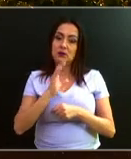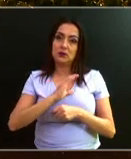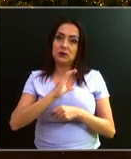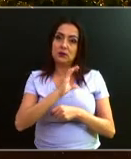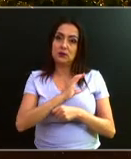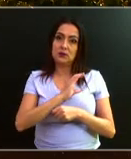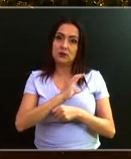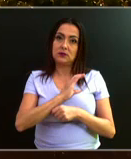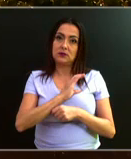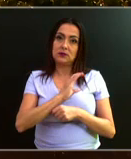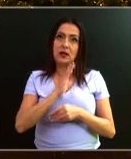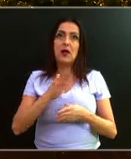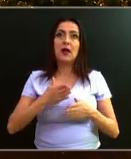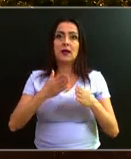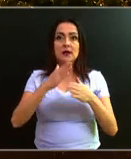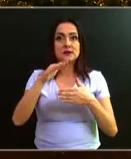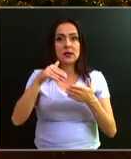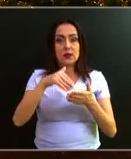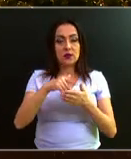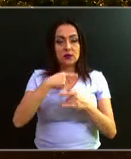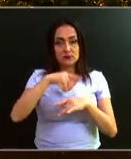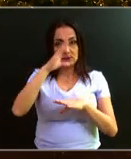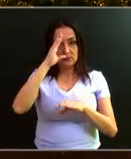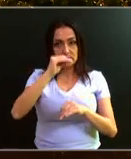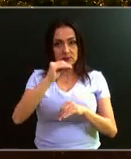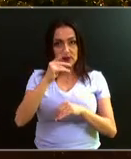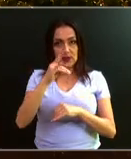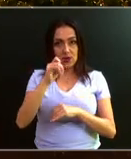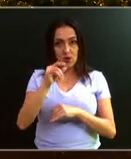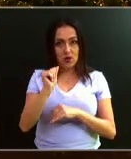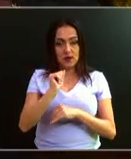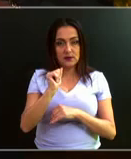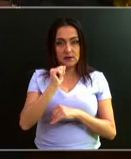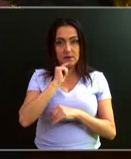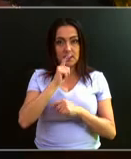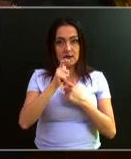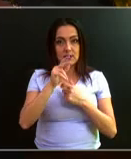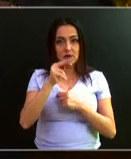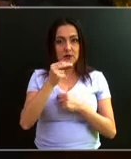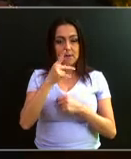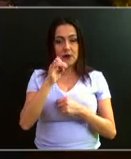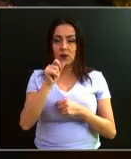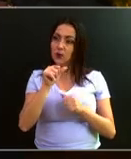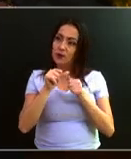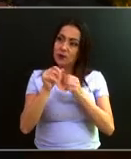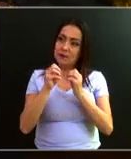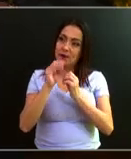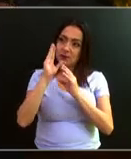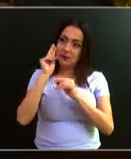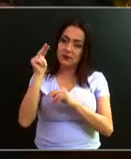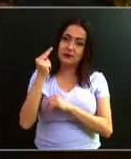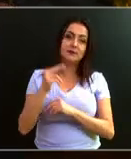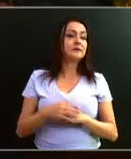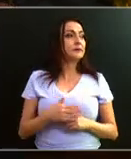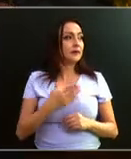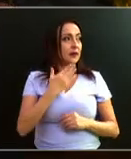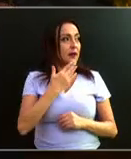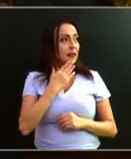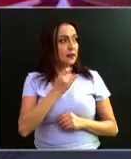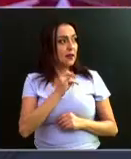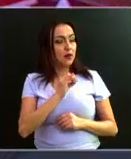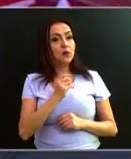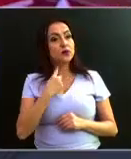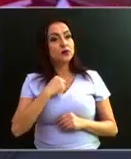condición en la capital. Este fue un reporte de Diego Arce para Extra Noticias. Don Paul, continúa usted con más. Gracias,